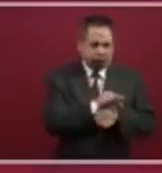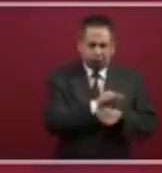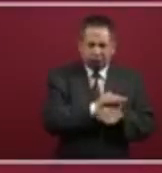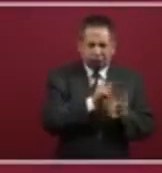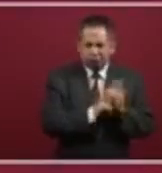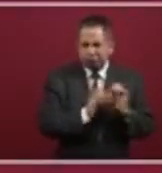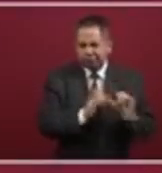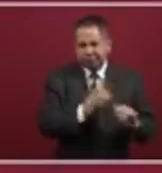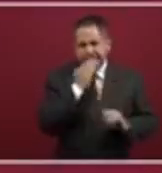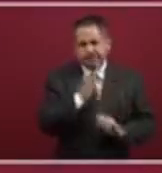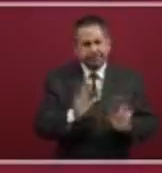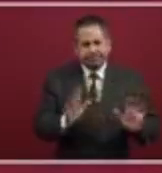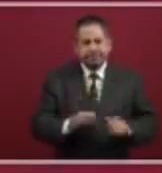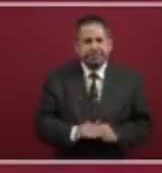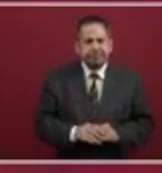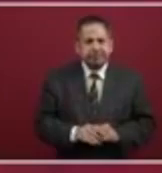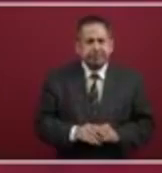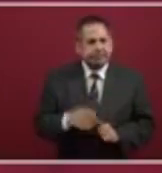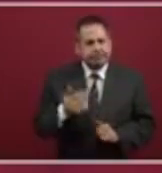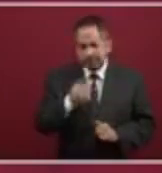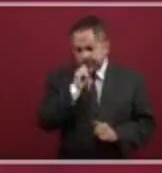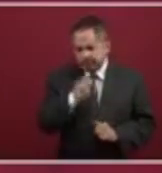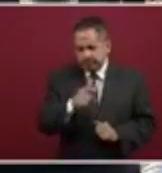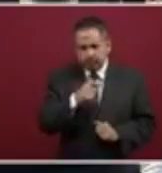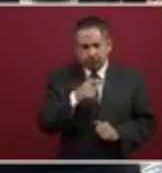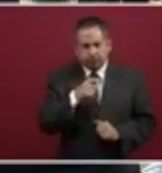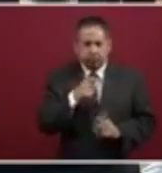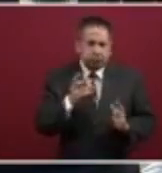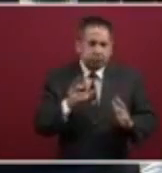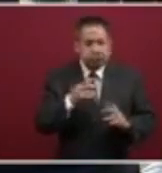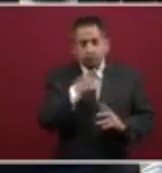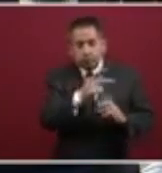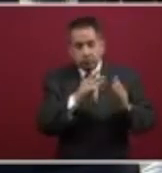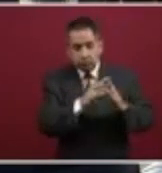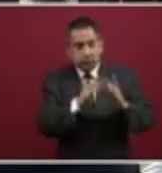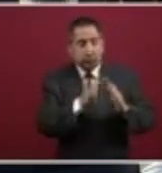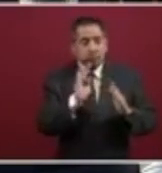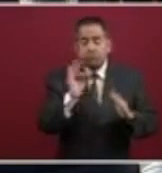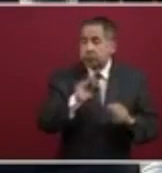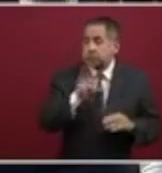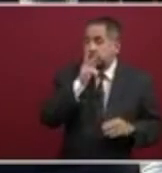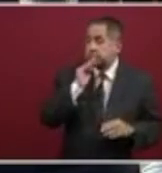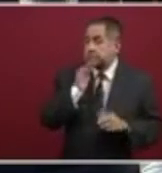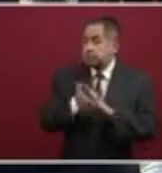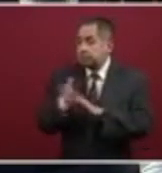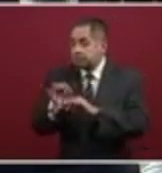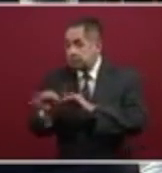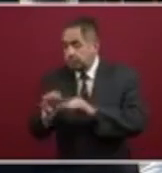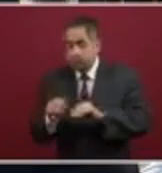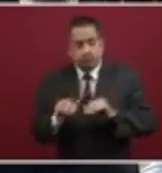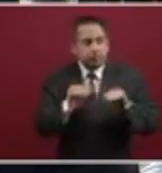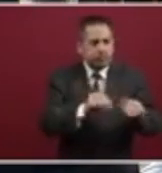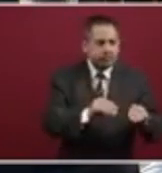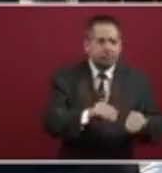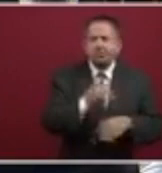protegidos y en su casa, si los padres trabajan, tienen